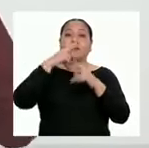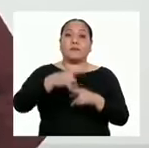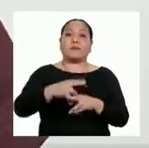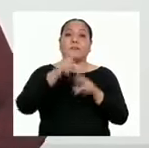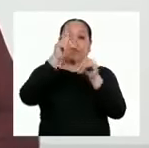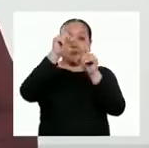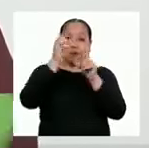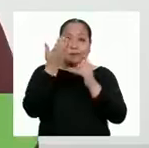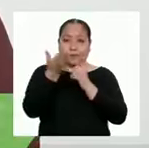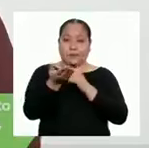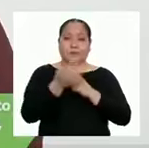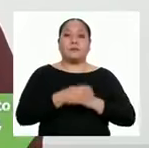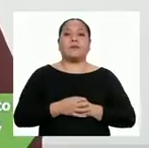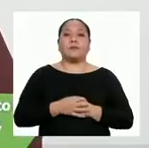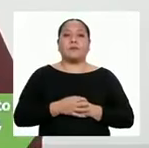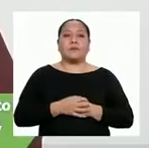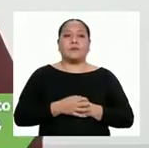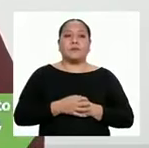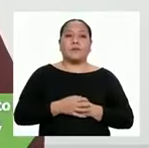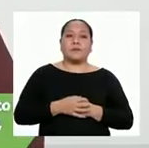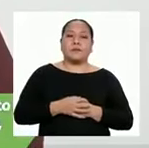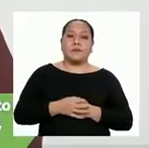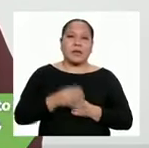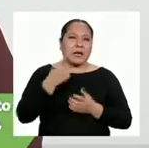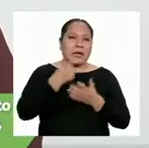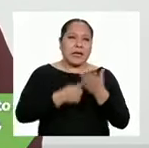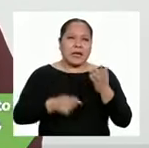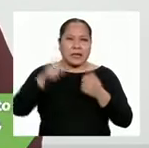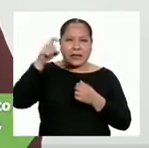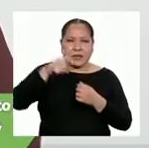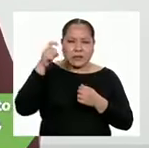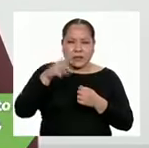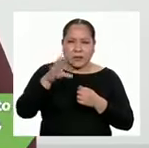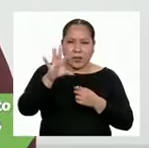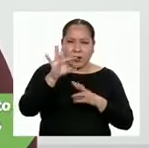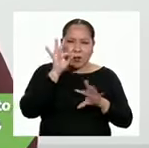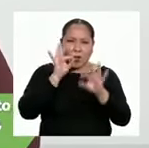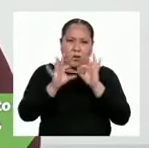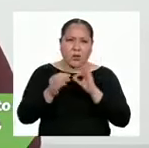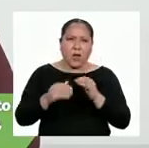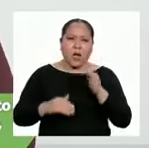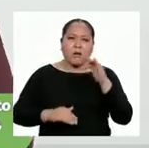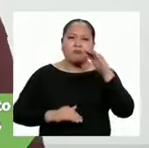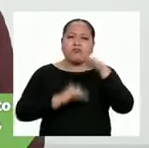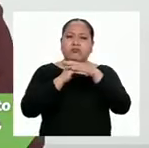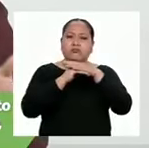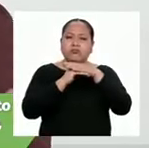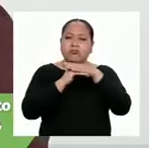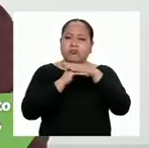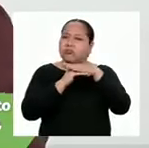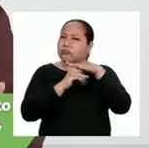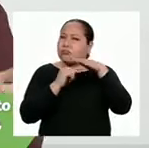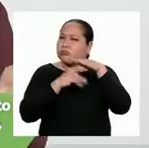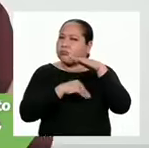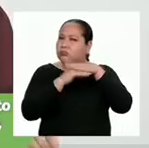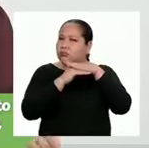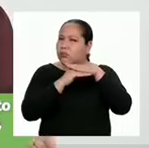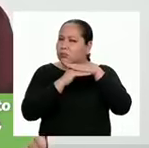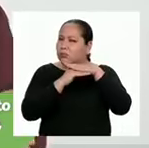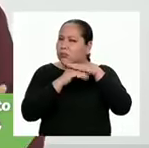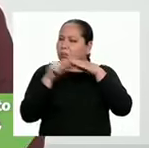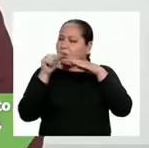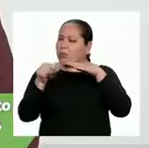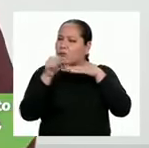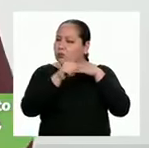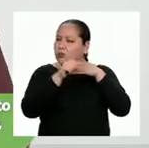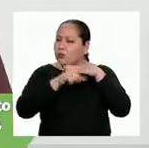siguiente pregunta. ¿Qué hace falta para descubrir hasta qué punto todas y todos somos